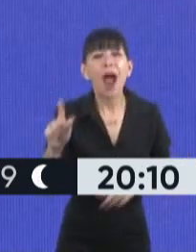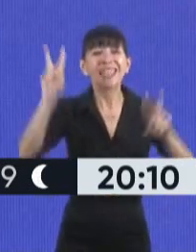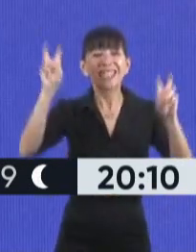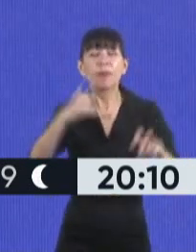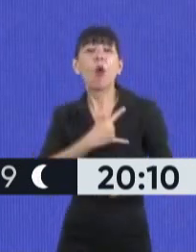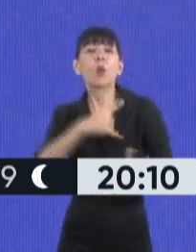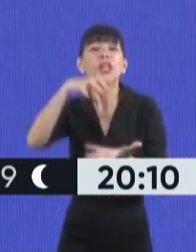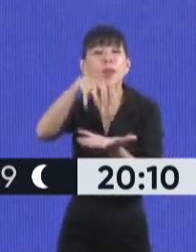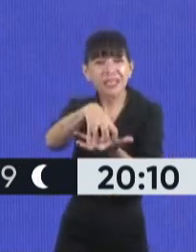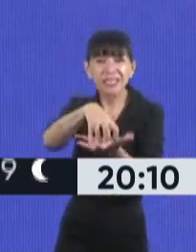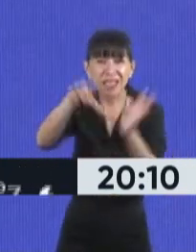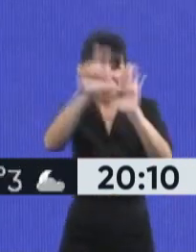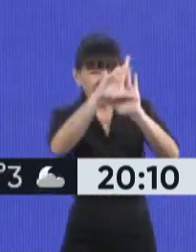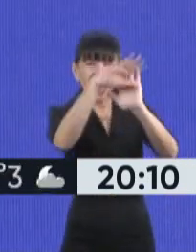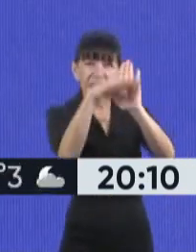universitaria.